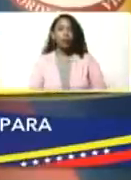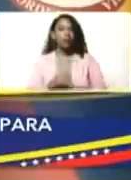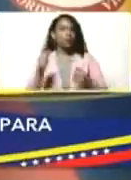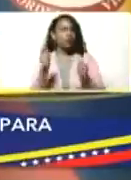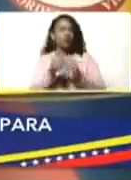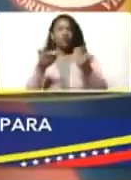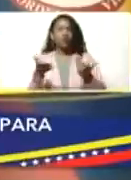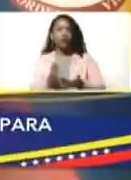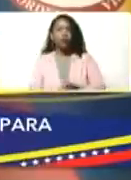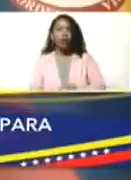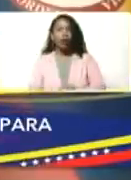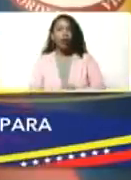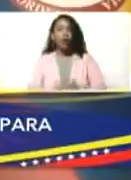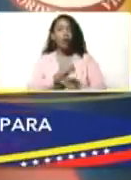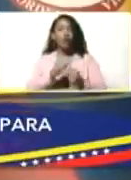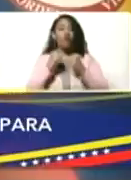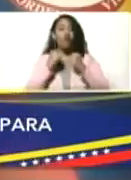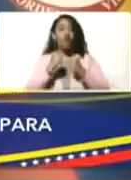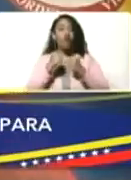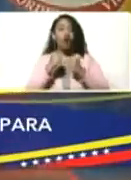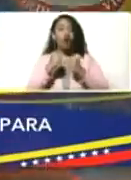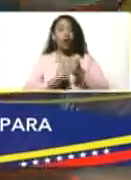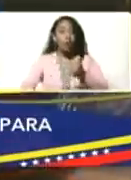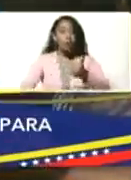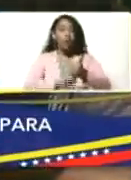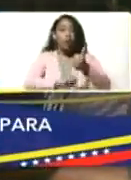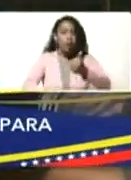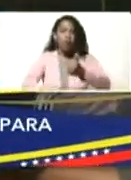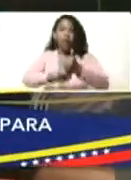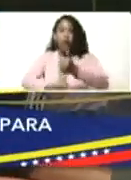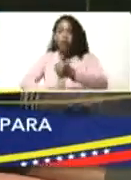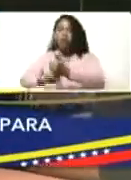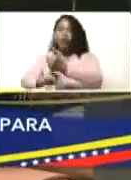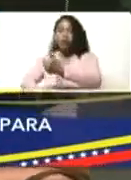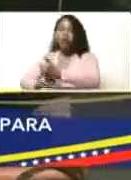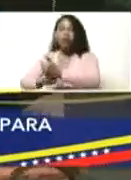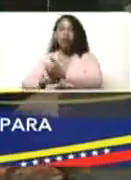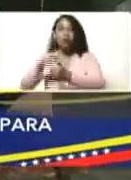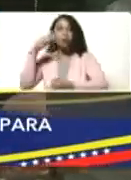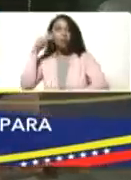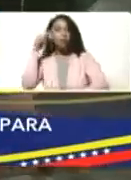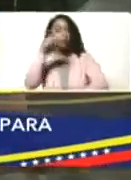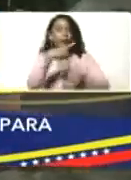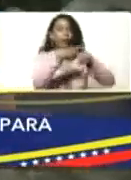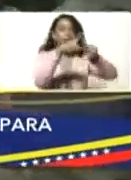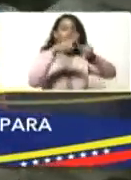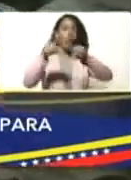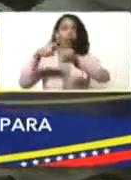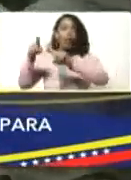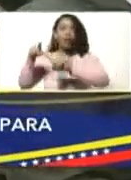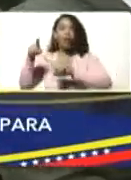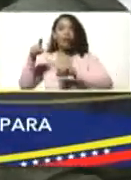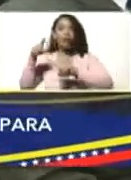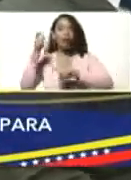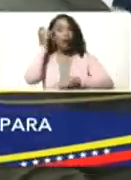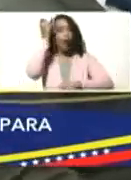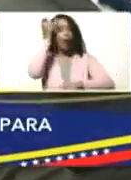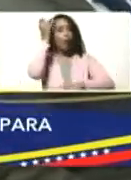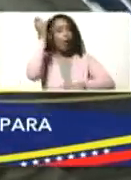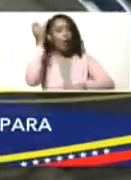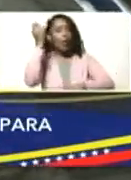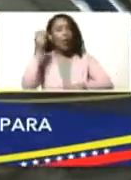el fortalecimiento de la visión multilateral desde